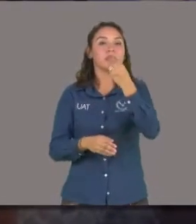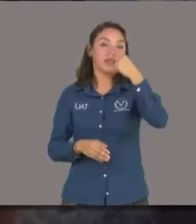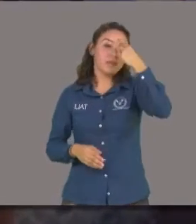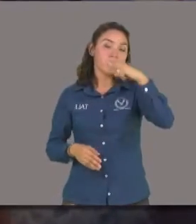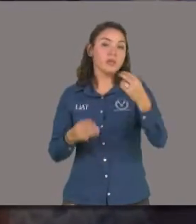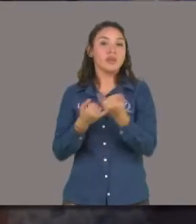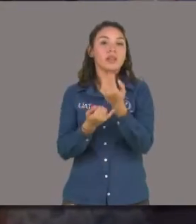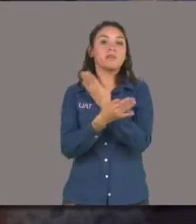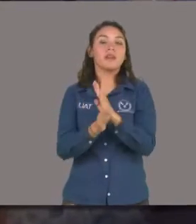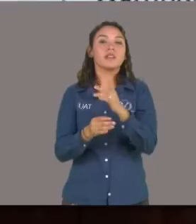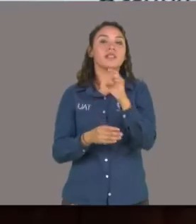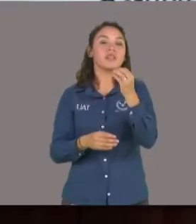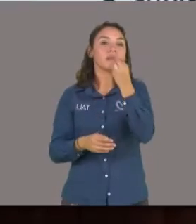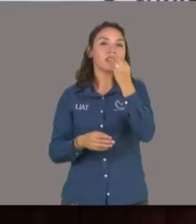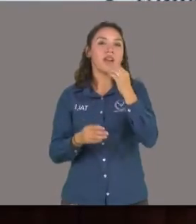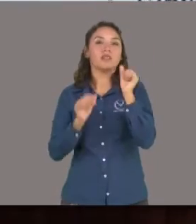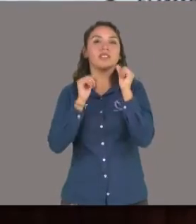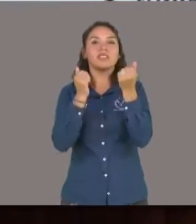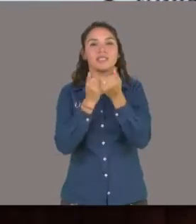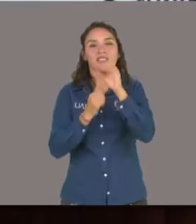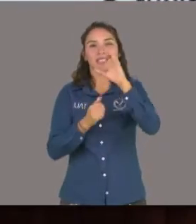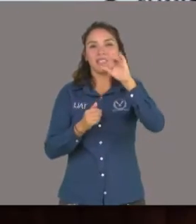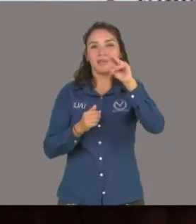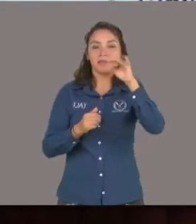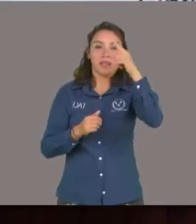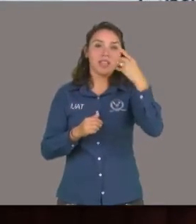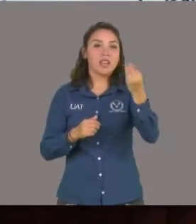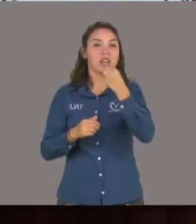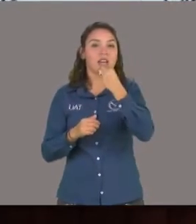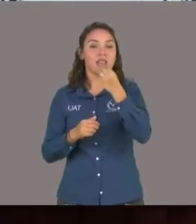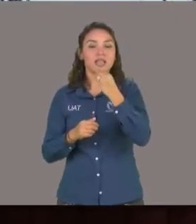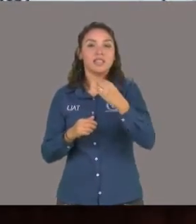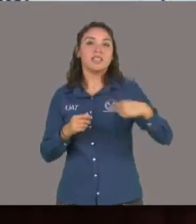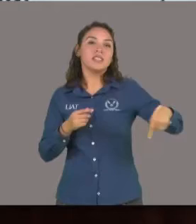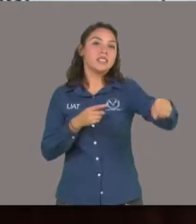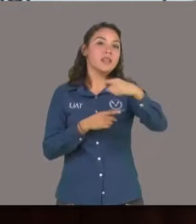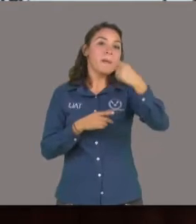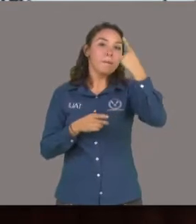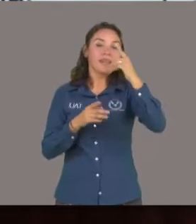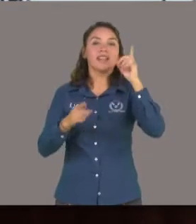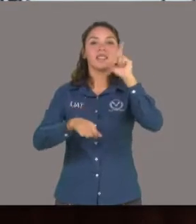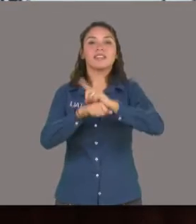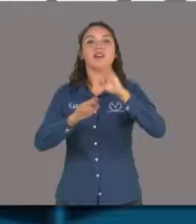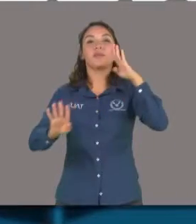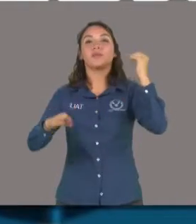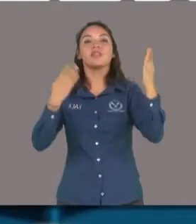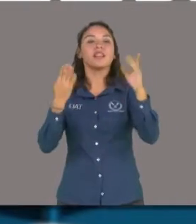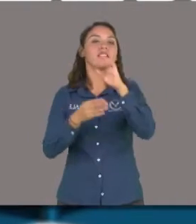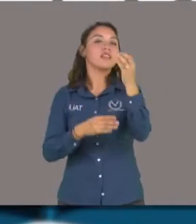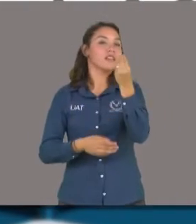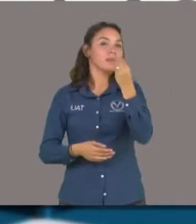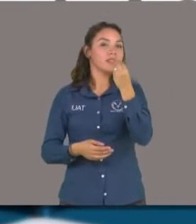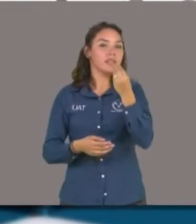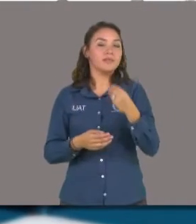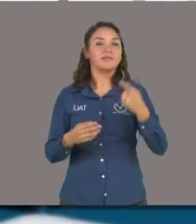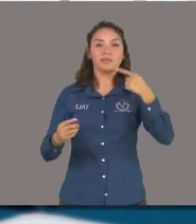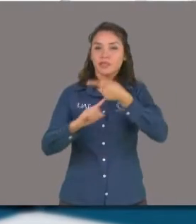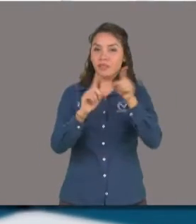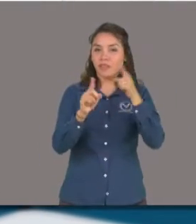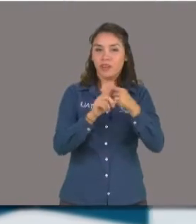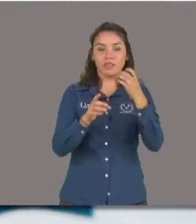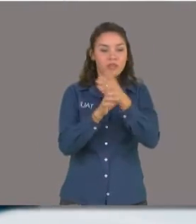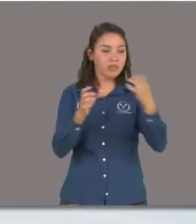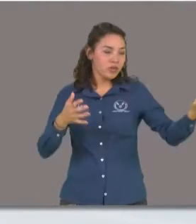Banco de Alimentos de Ciudad Victoria. Lo anterior en el marco de la colecta anual de la Organización de Banco de Alimentos de México y Banco de Alimentos de Victoria